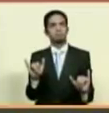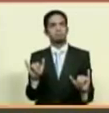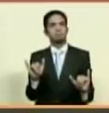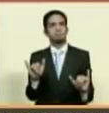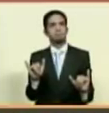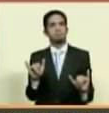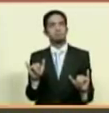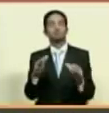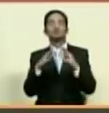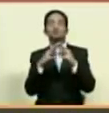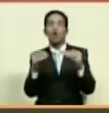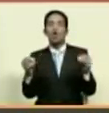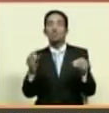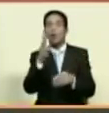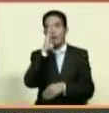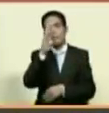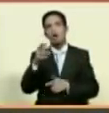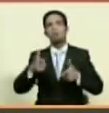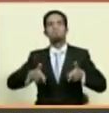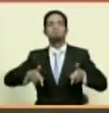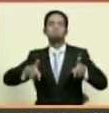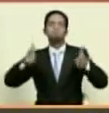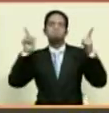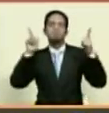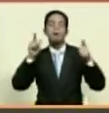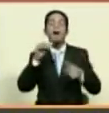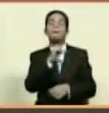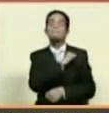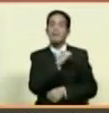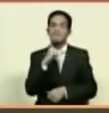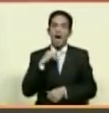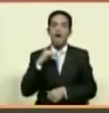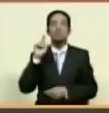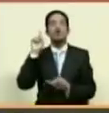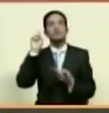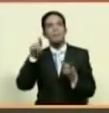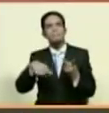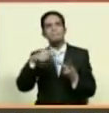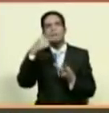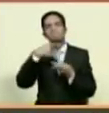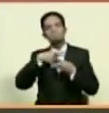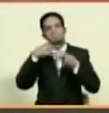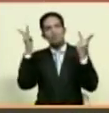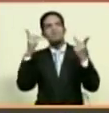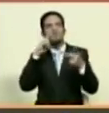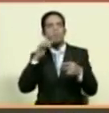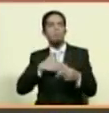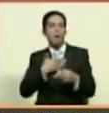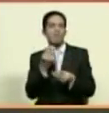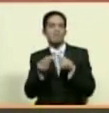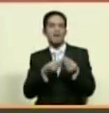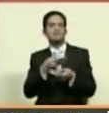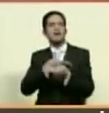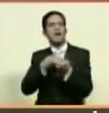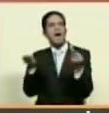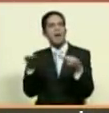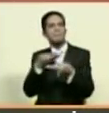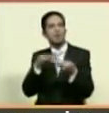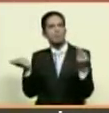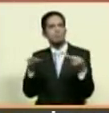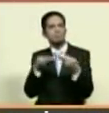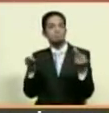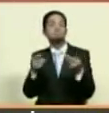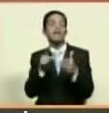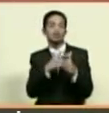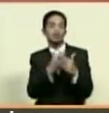todos los bancos, públicos y privados, para cualquier operación cambiaria. Deberán los bancos